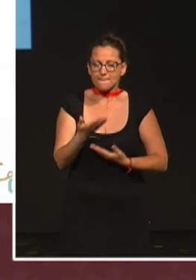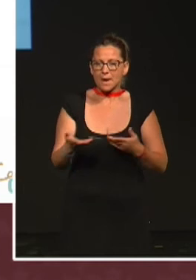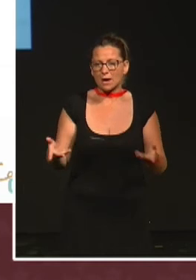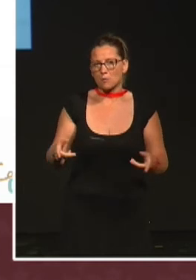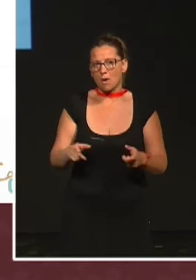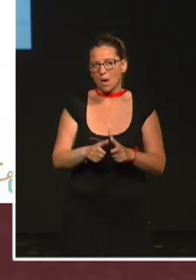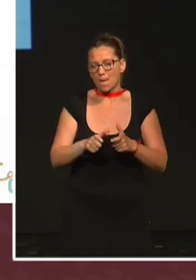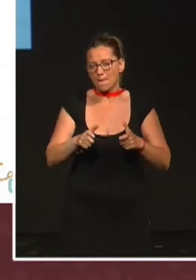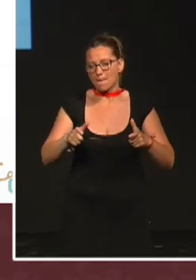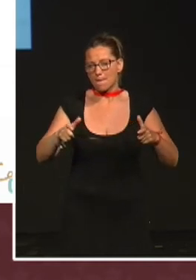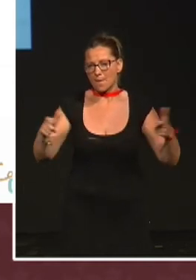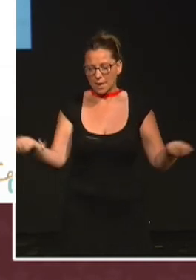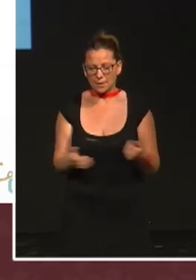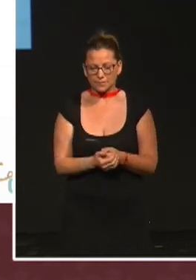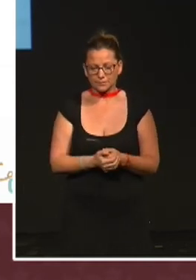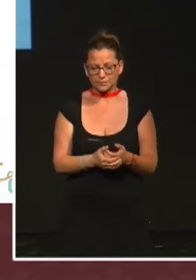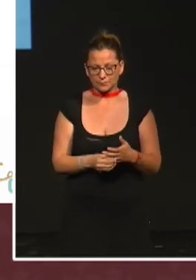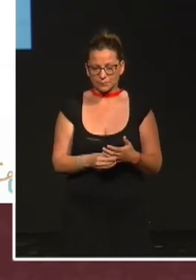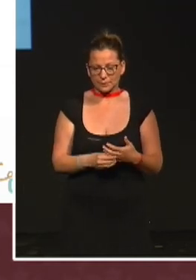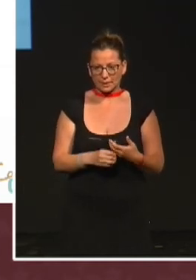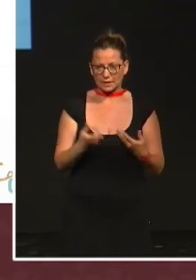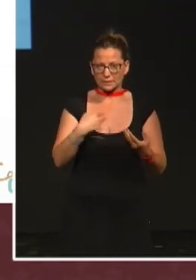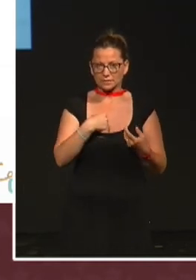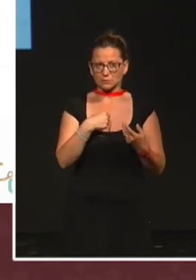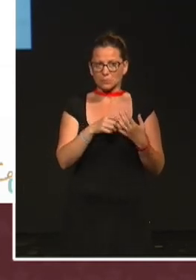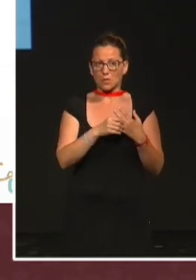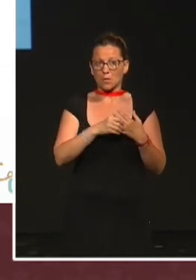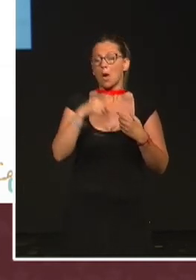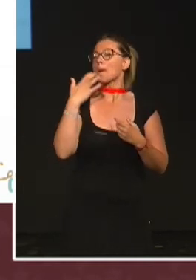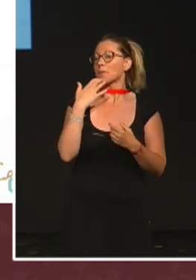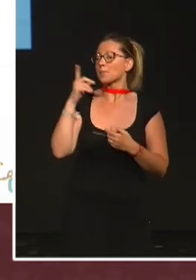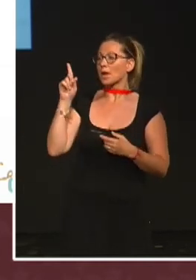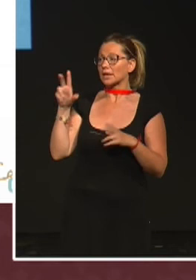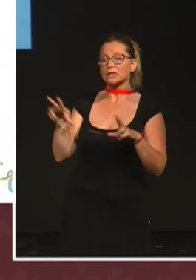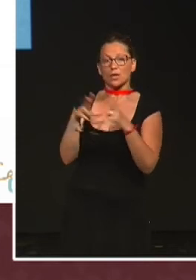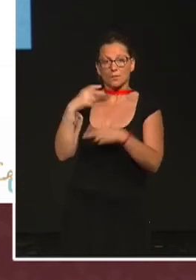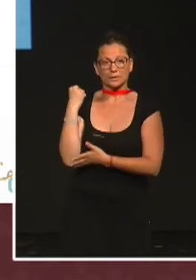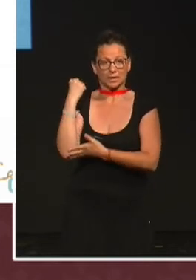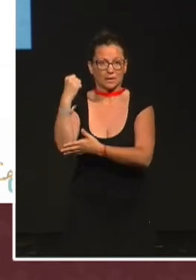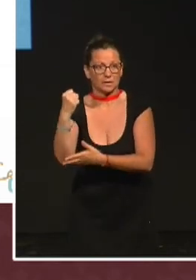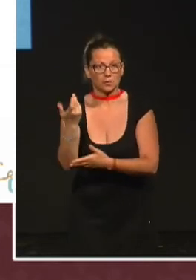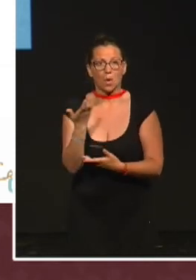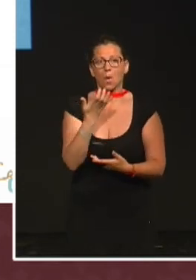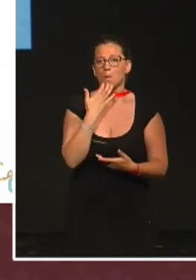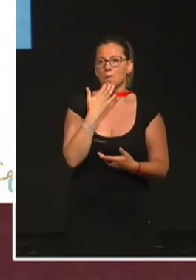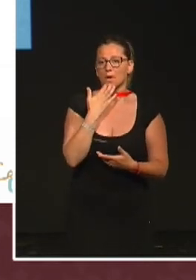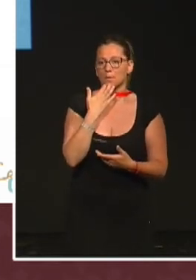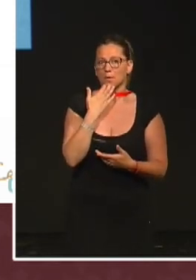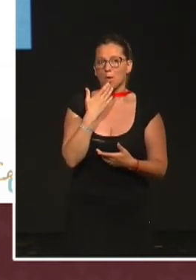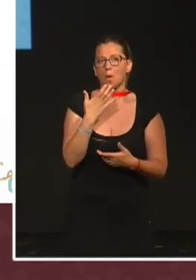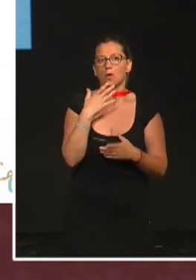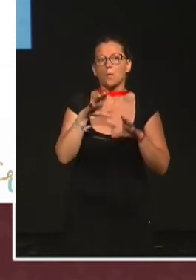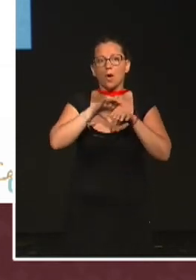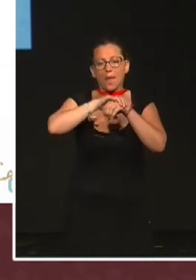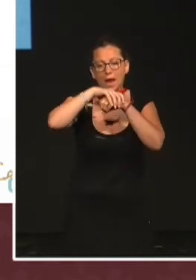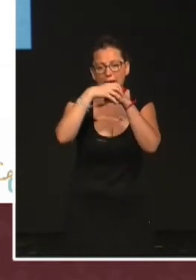mortuorio del artista conceptual Jair Rimbly está también teniendo bastante apoyo social. Incluso proyectos como The Capsula Mundi,